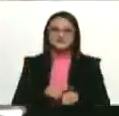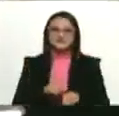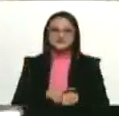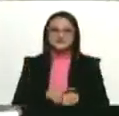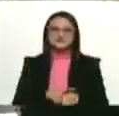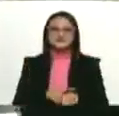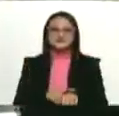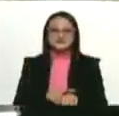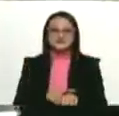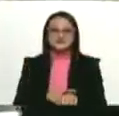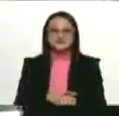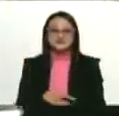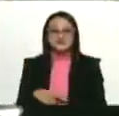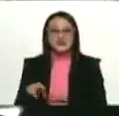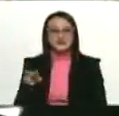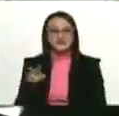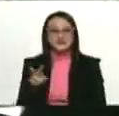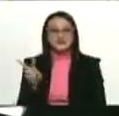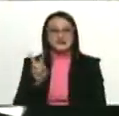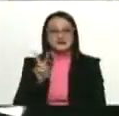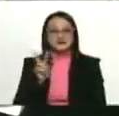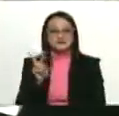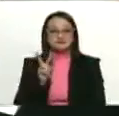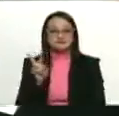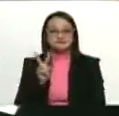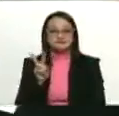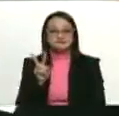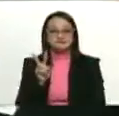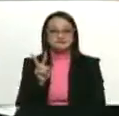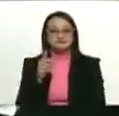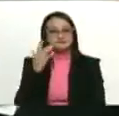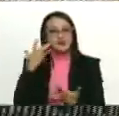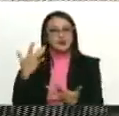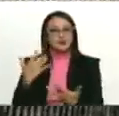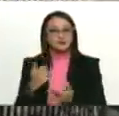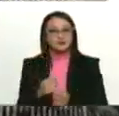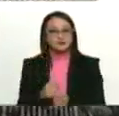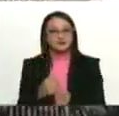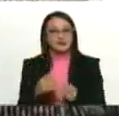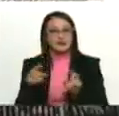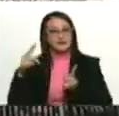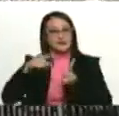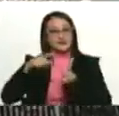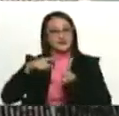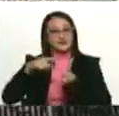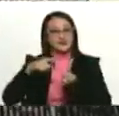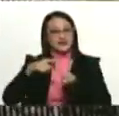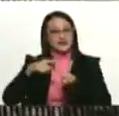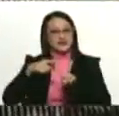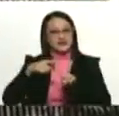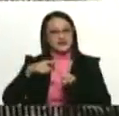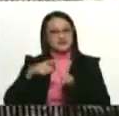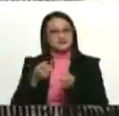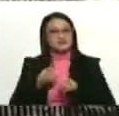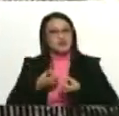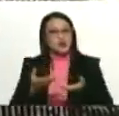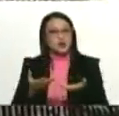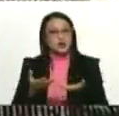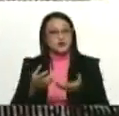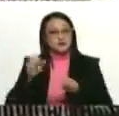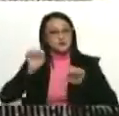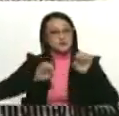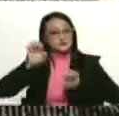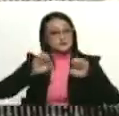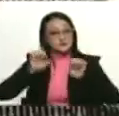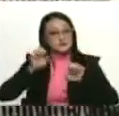fiscal general de la República Bolivariana de Venezuela. Como observan a través de las pantallas de Venezolana de Televisión, ha ofrecido un